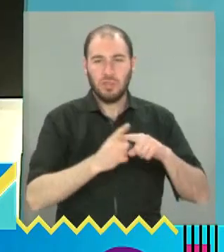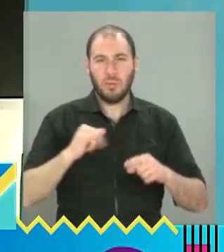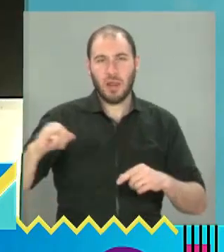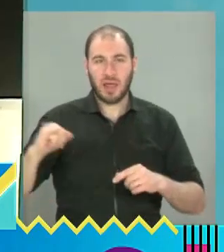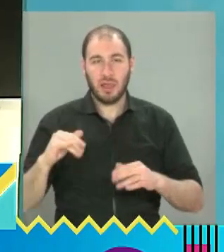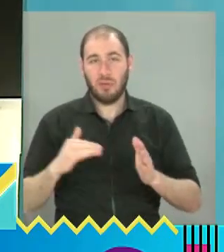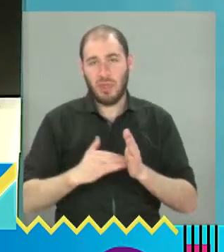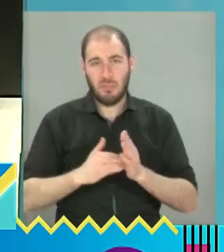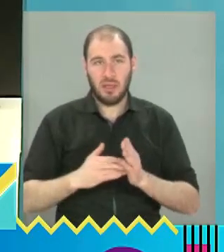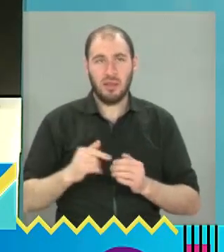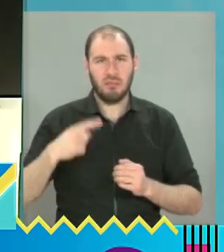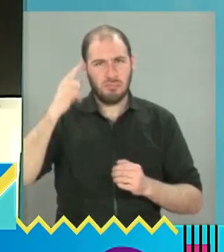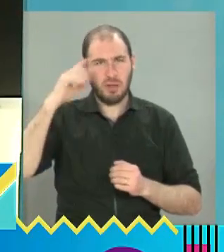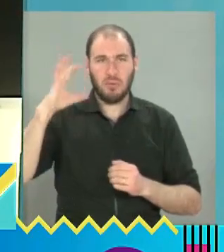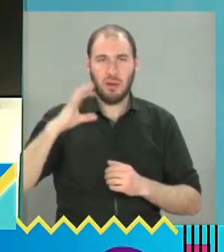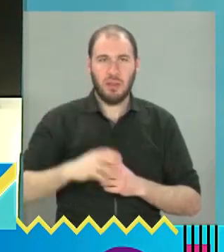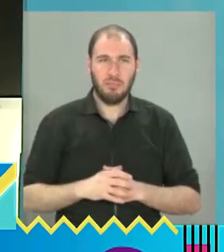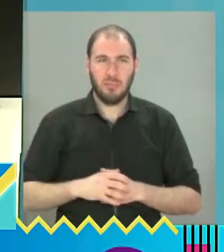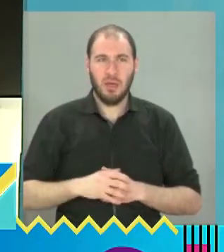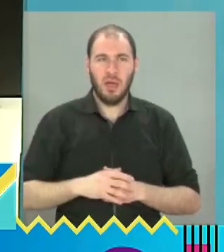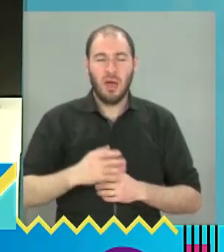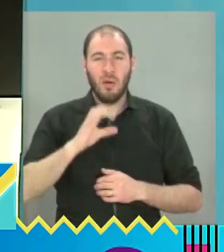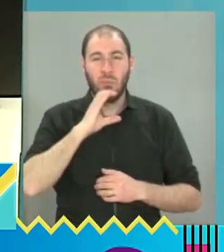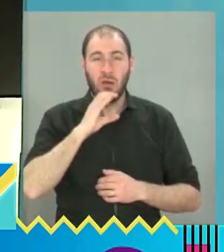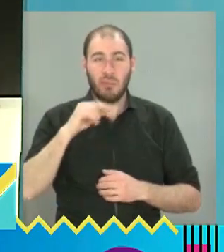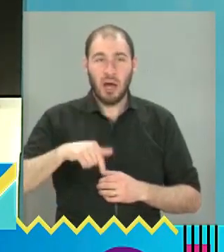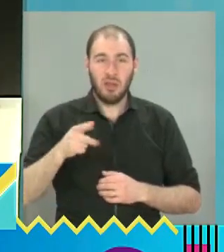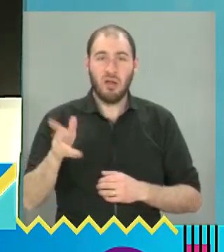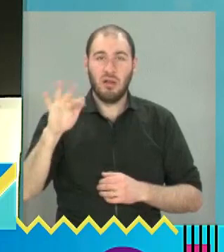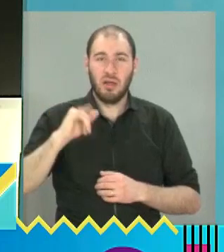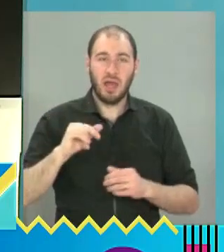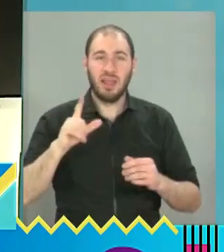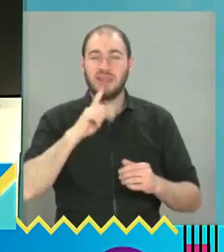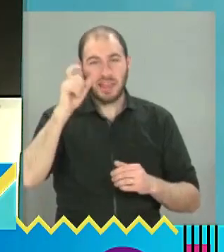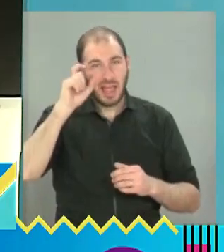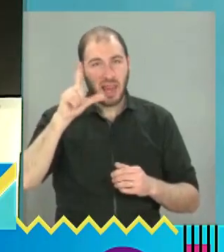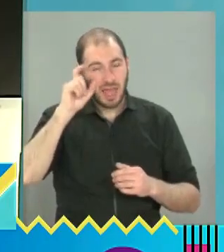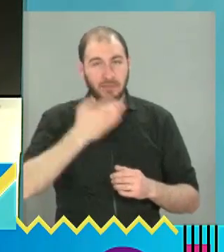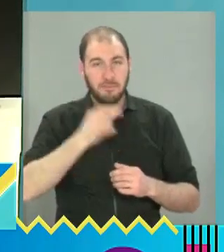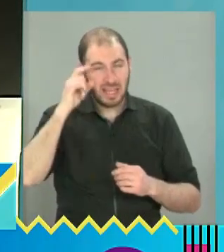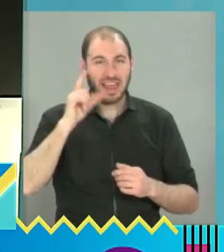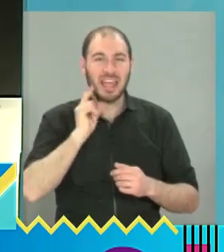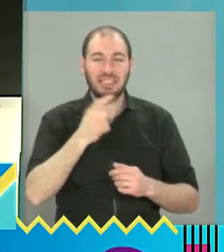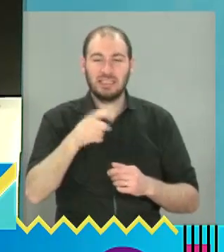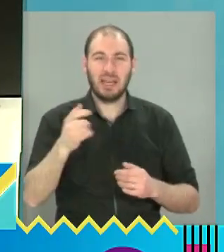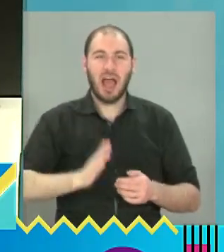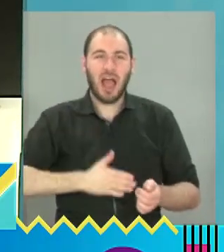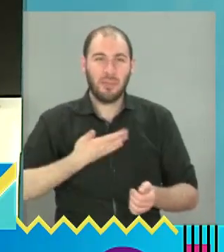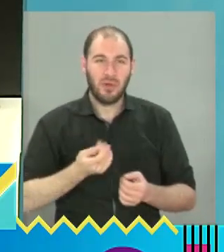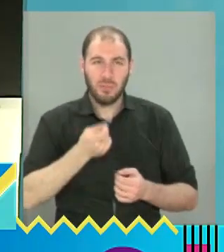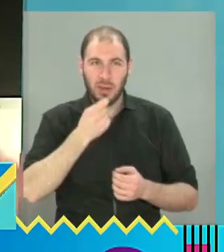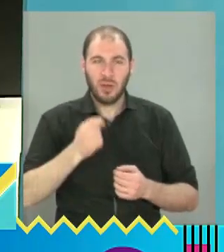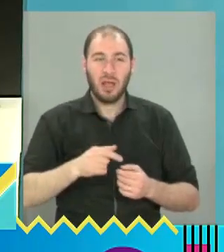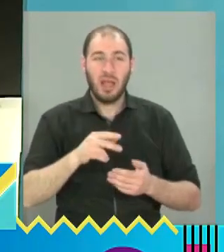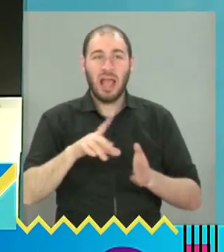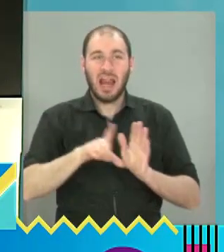negativo en función de esto, y se me viene a la cabeza una comedia que está saliendo todos los días por Telefe, por ejemplo, 100 días para enamorarse, donde, por ejemplo, se leyó